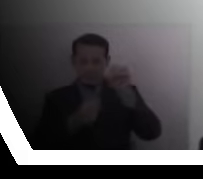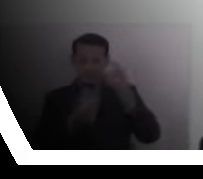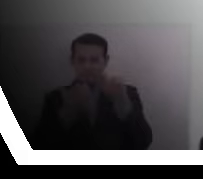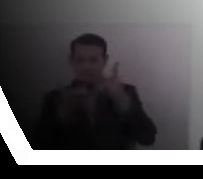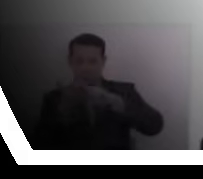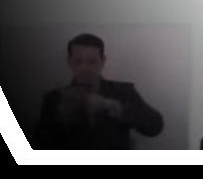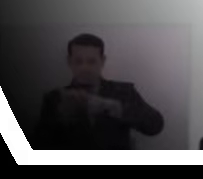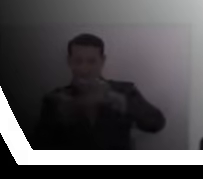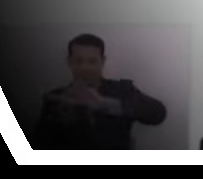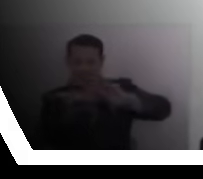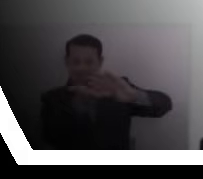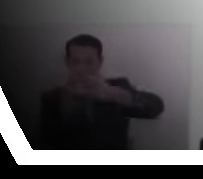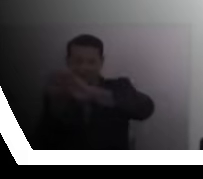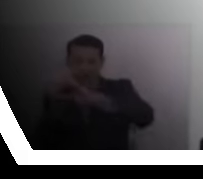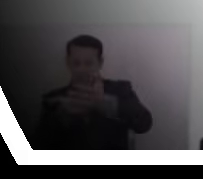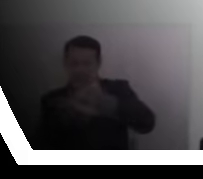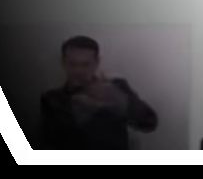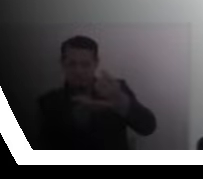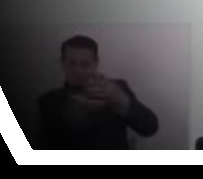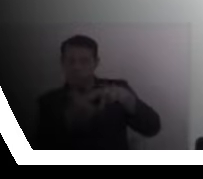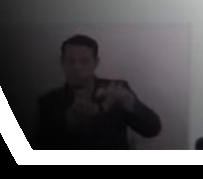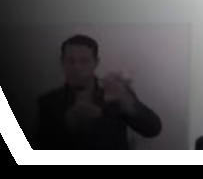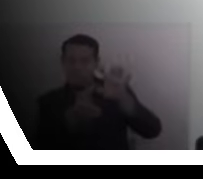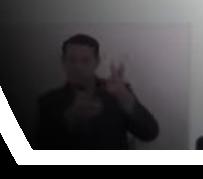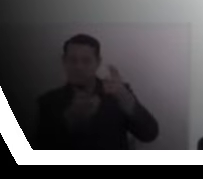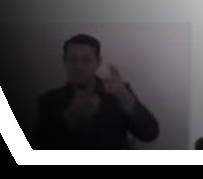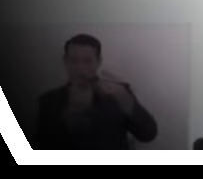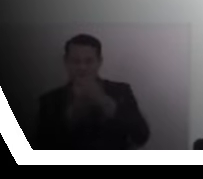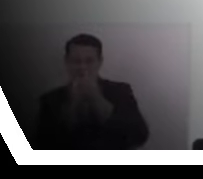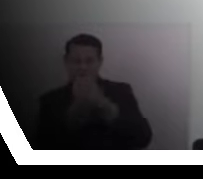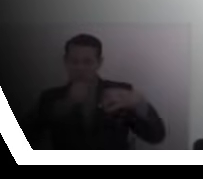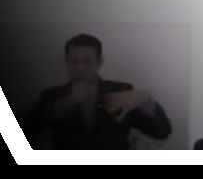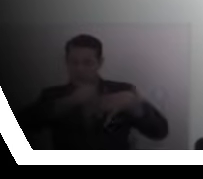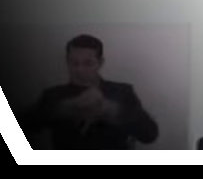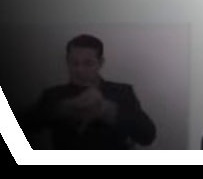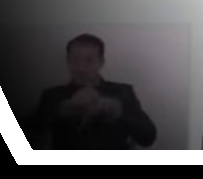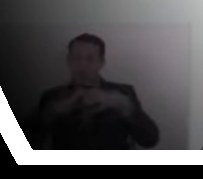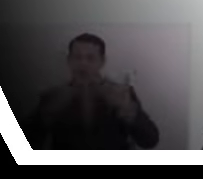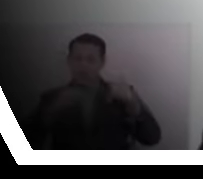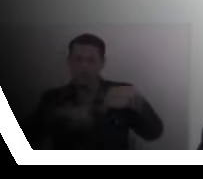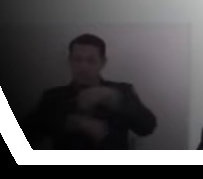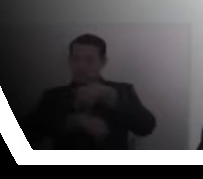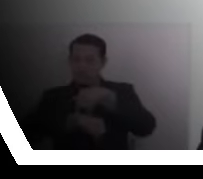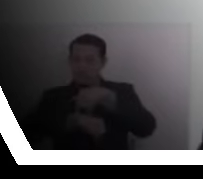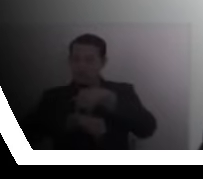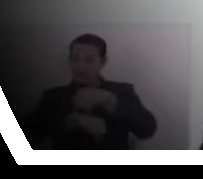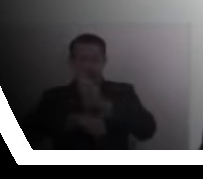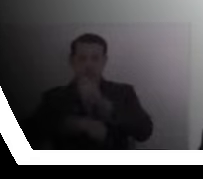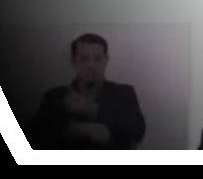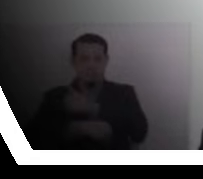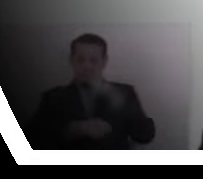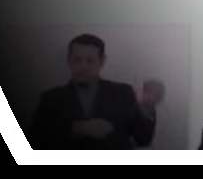tan desmedido que derivó en zados Casos de corrupción ahorita No tendríamos que